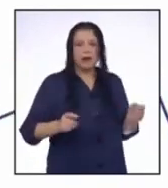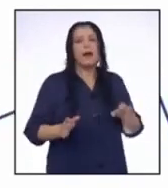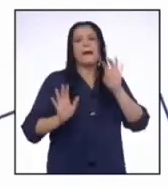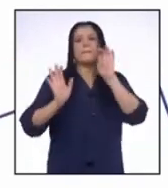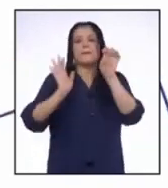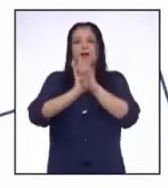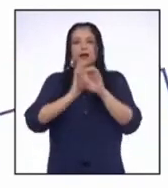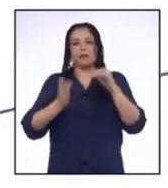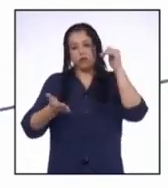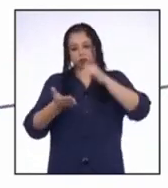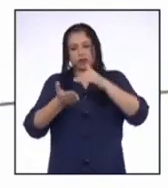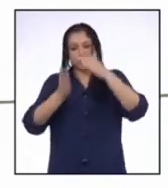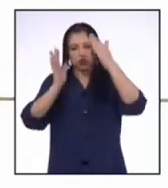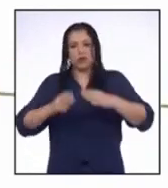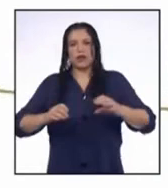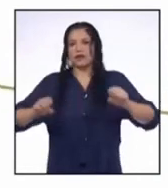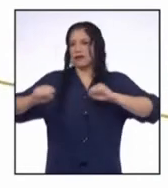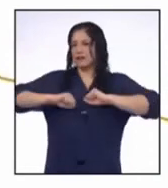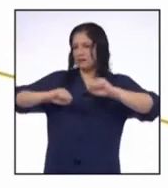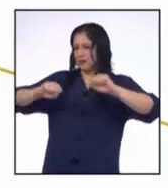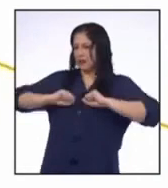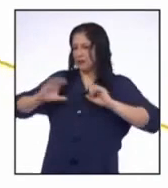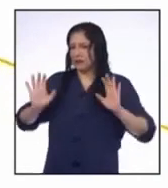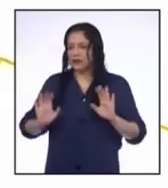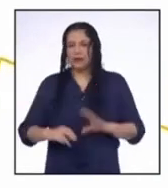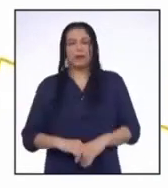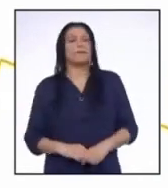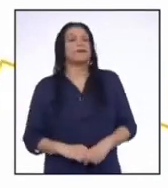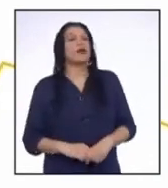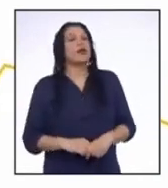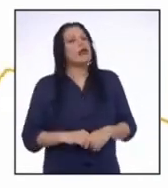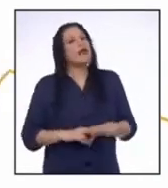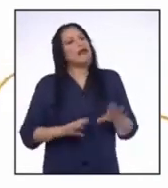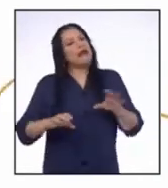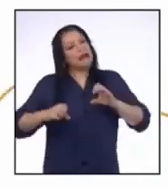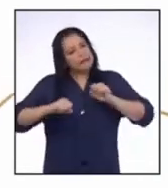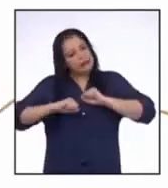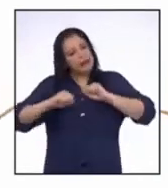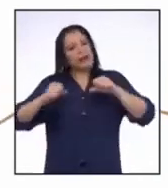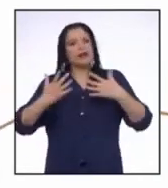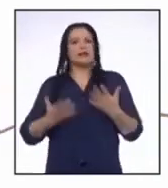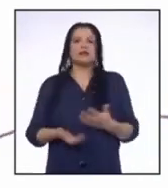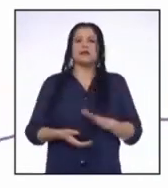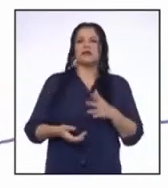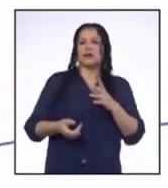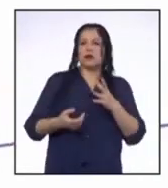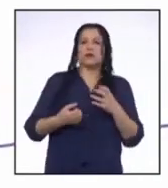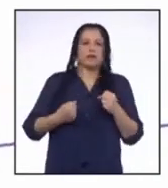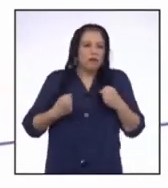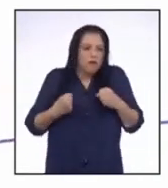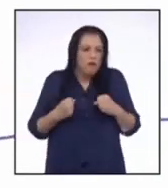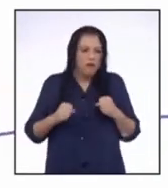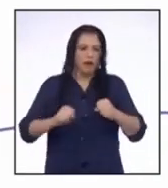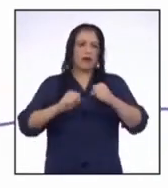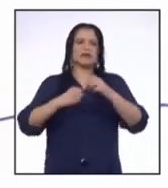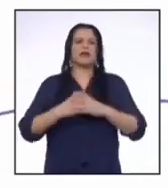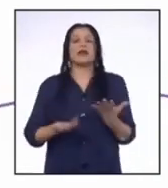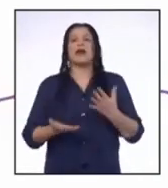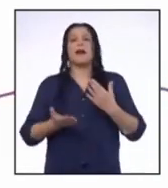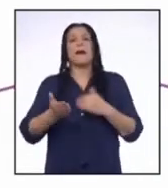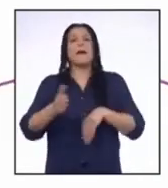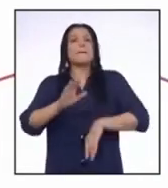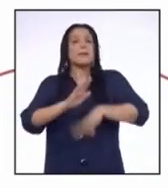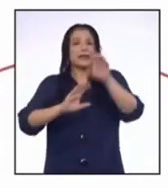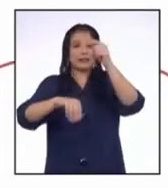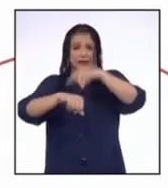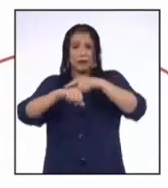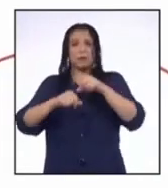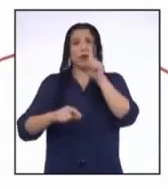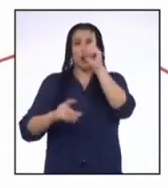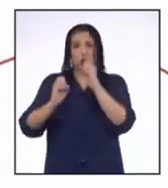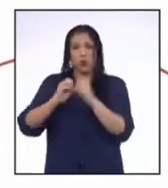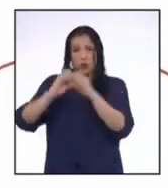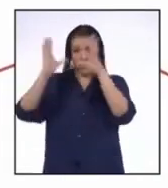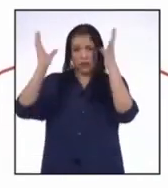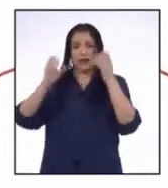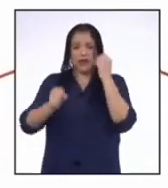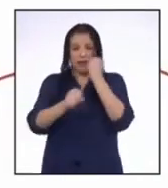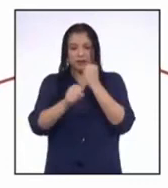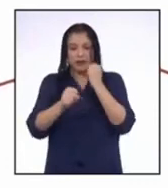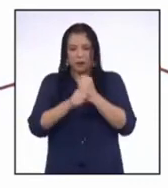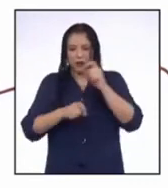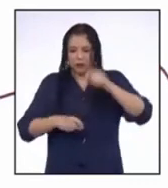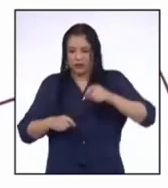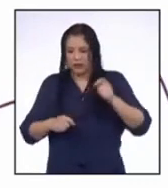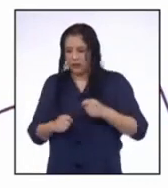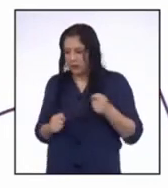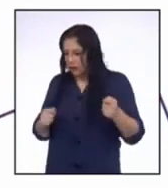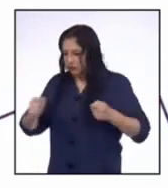ejemplo, estudiantes de educación física. Y hacen una actividad física intensa quienes se pasan la mayor parte del tiempo en trabajos que